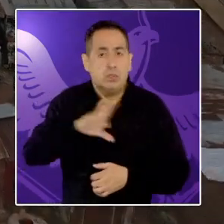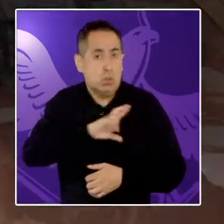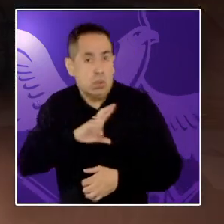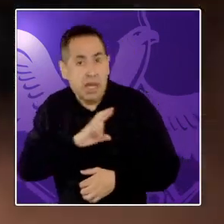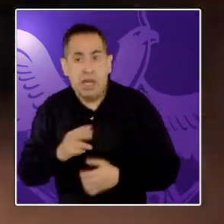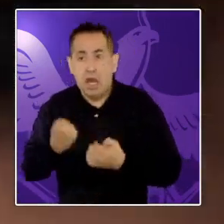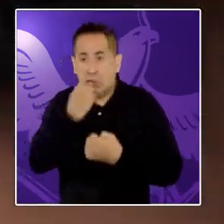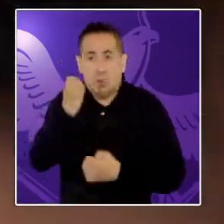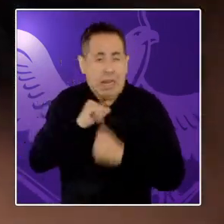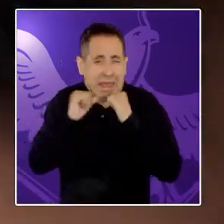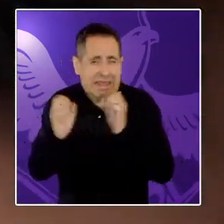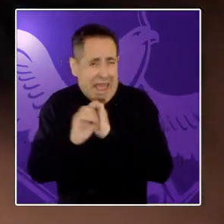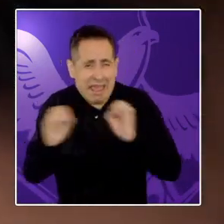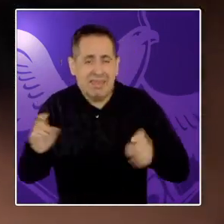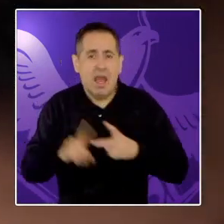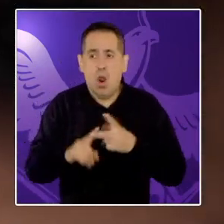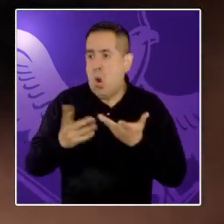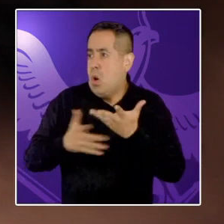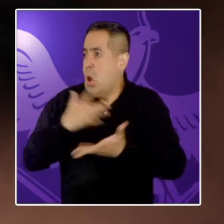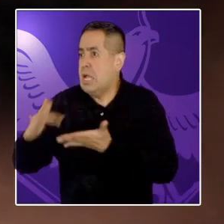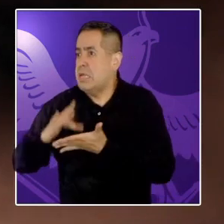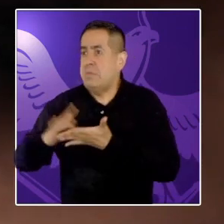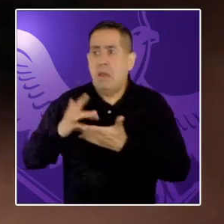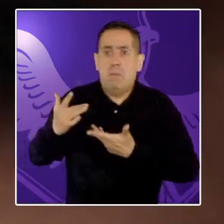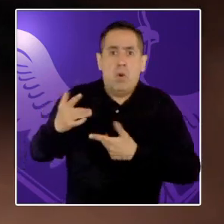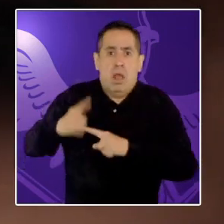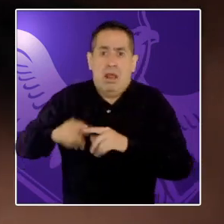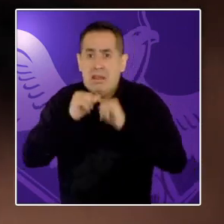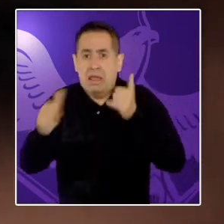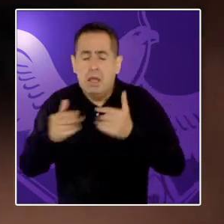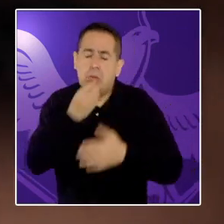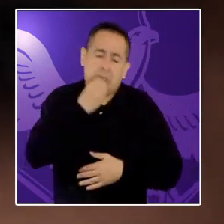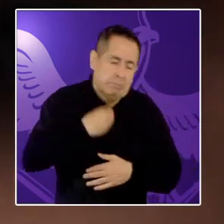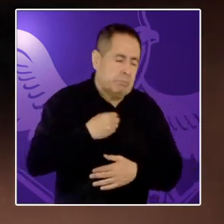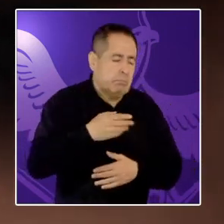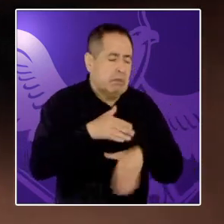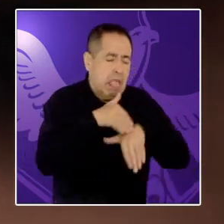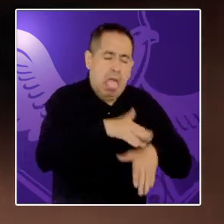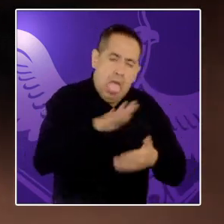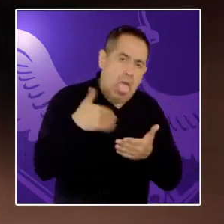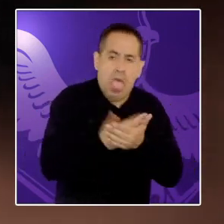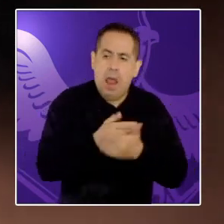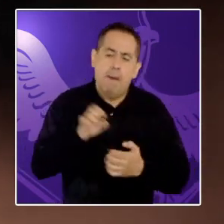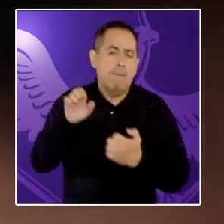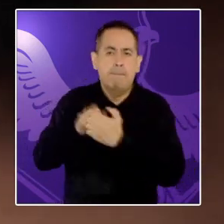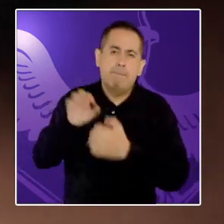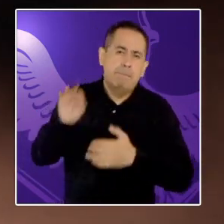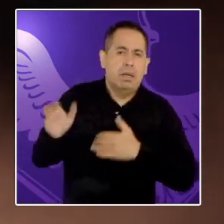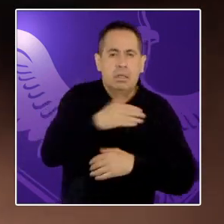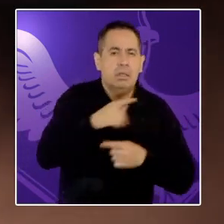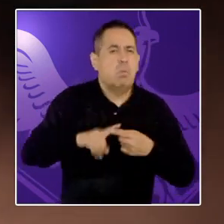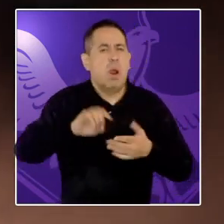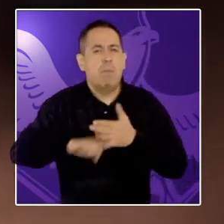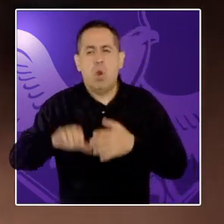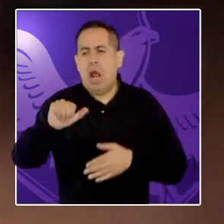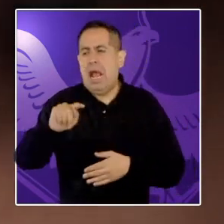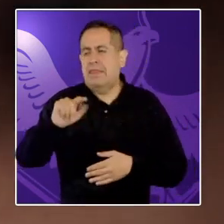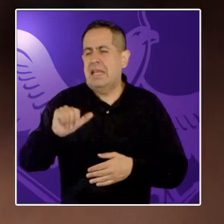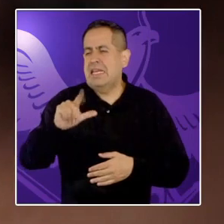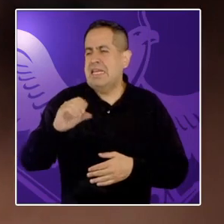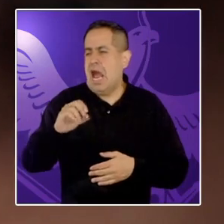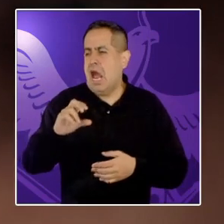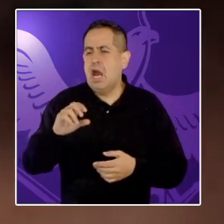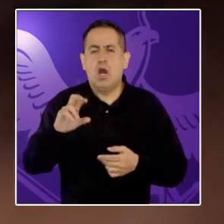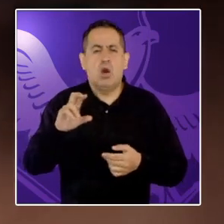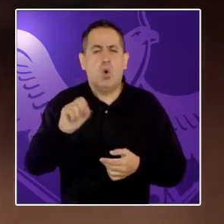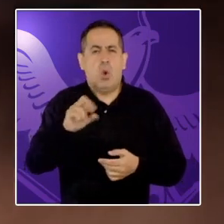educación básica y no cuentan con redes de apoyo. Como han señalado académicas como Catalina Pérez Correa, Elena